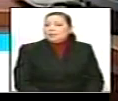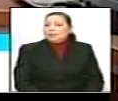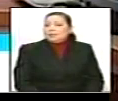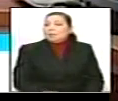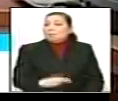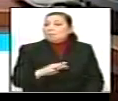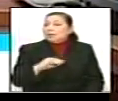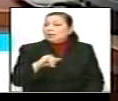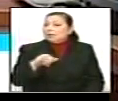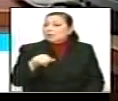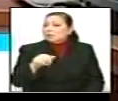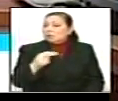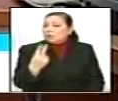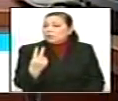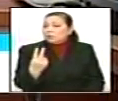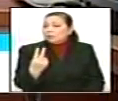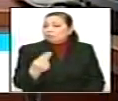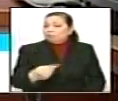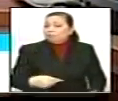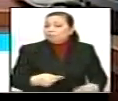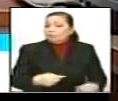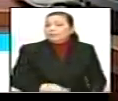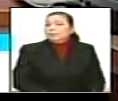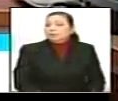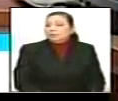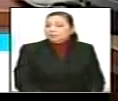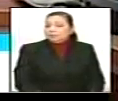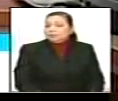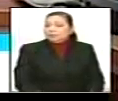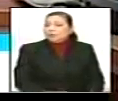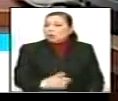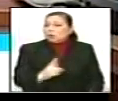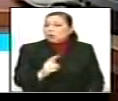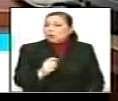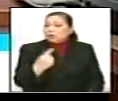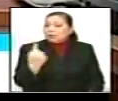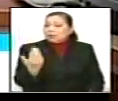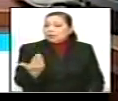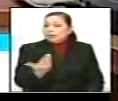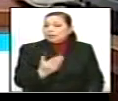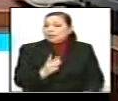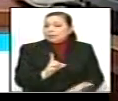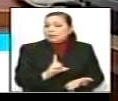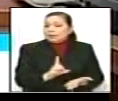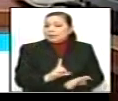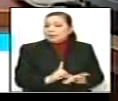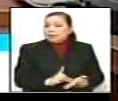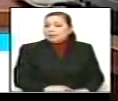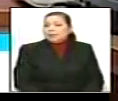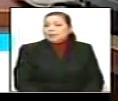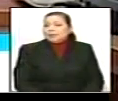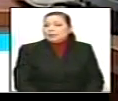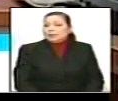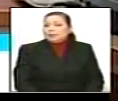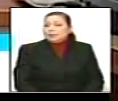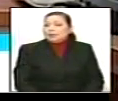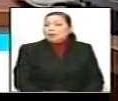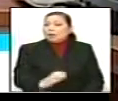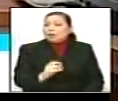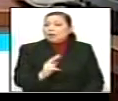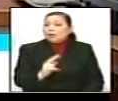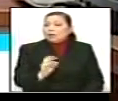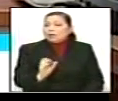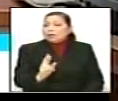Magesiguas 2 es un proyecto que tiene competencia a través de la Contraloría General de la República en Lima y le corresponde al Contralor